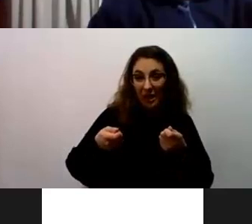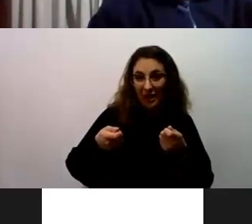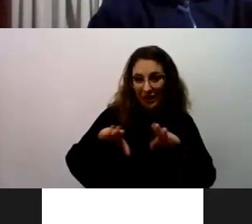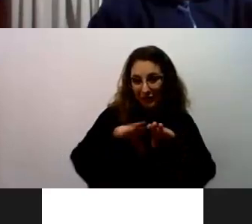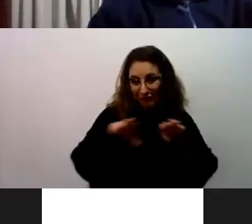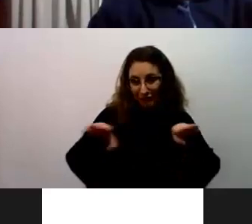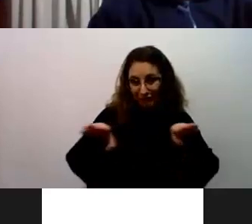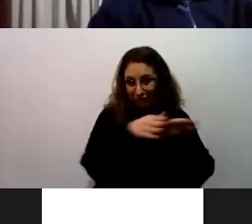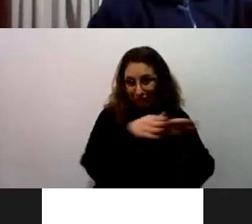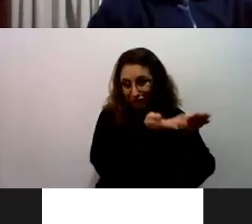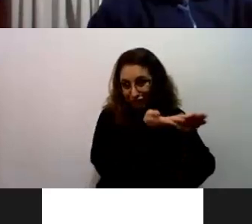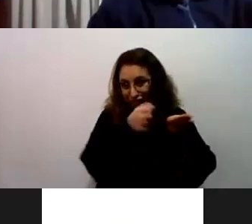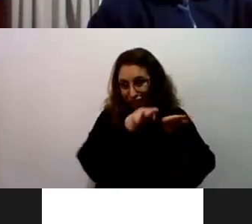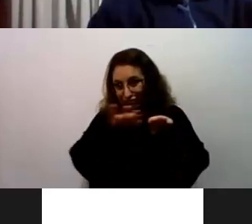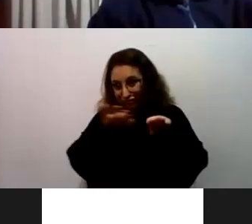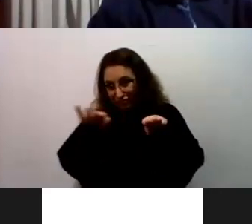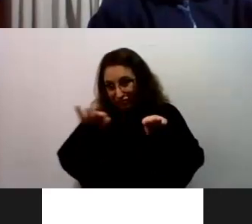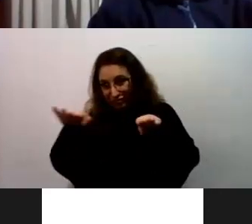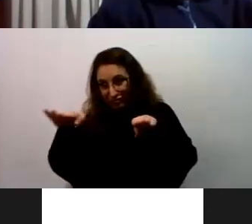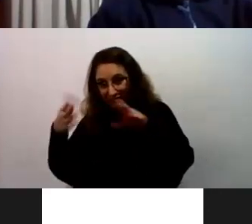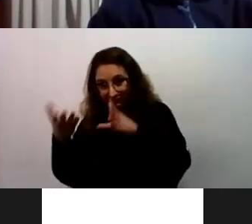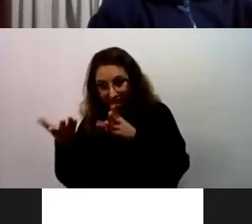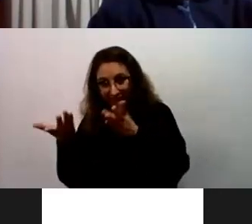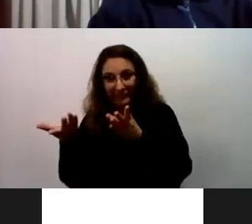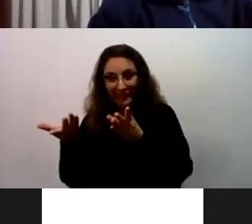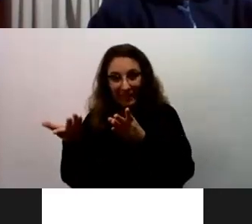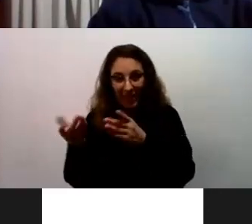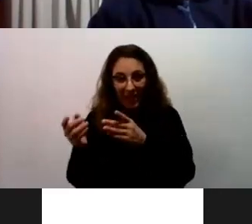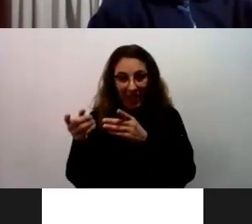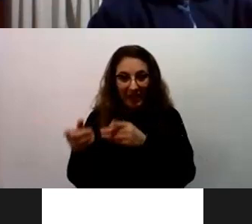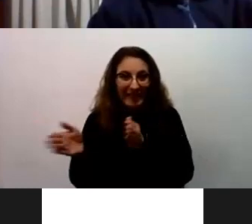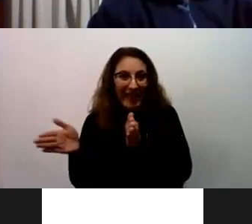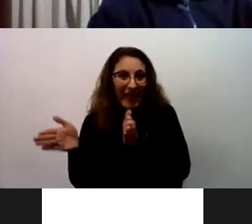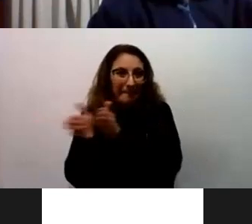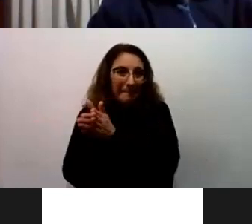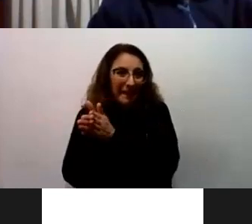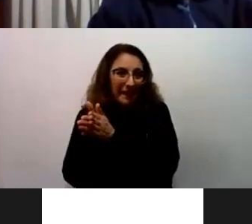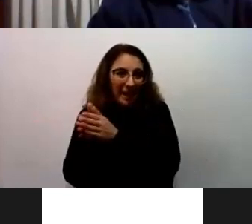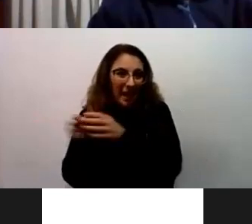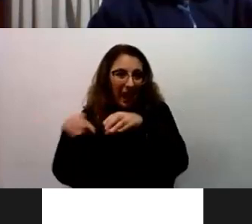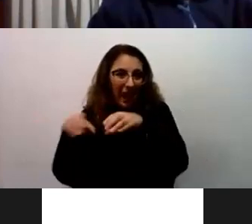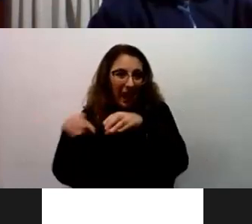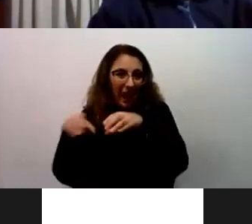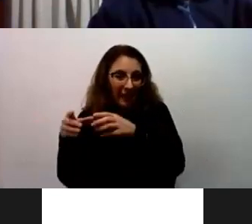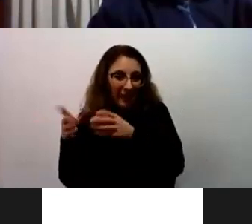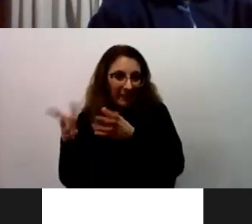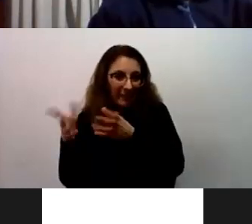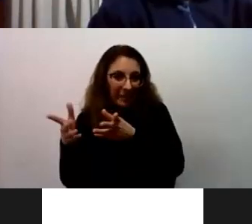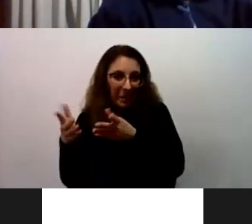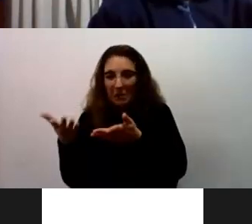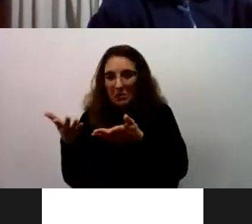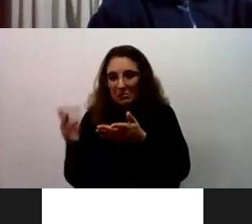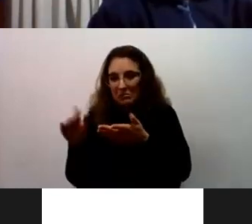ingresa y queda pegado como queda actualmente el micro y no se diferenciaría de ningún